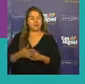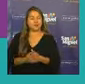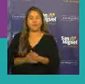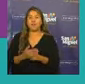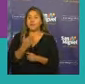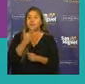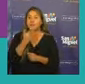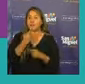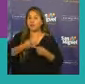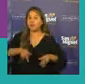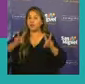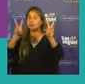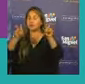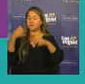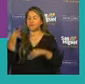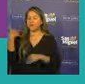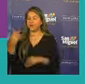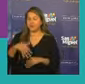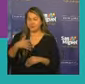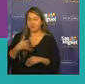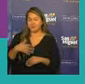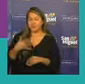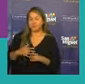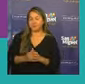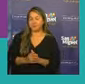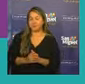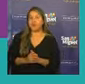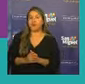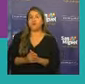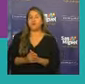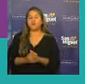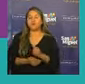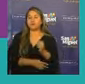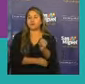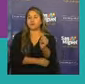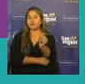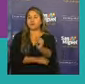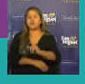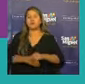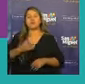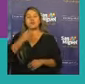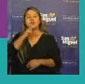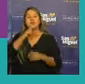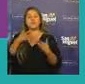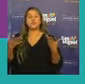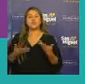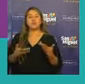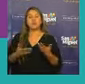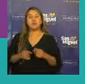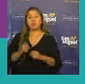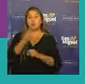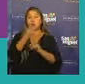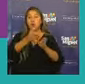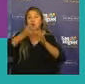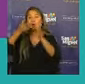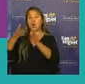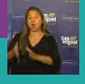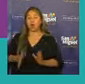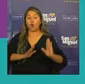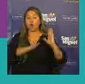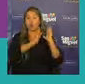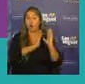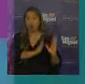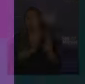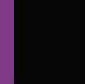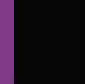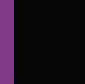Otro tema muy importante y que tiene que ver con, por un lado, cómo ordenamos la ciudad,